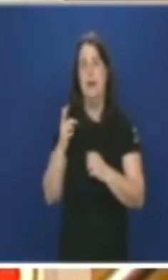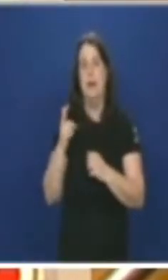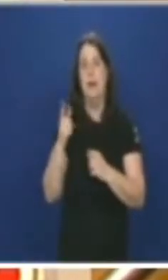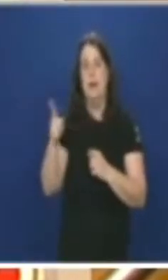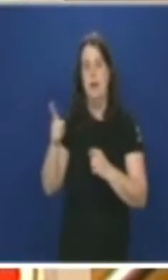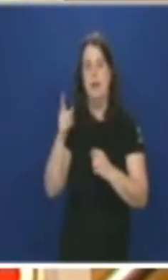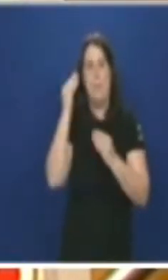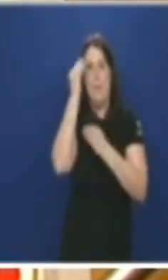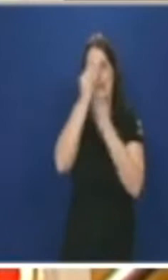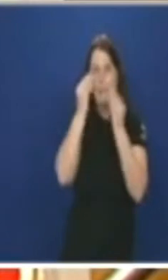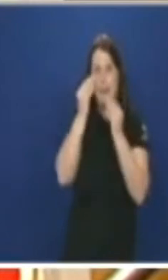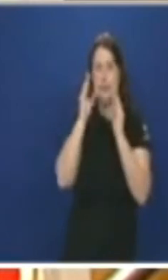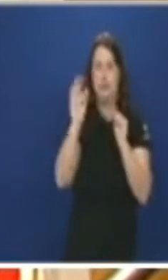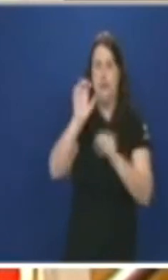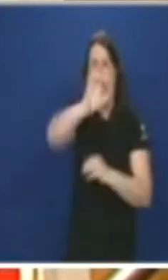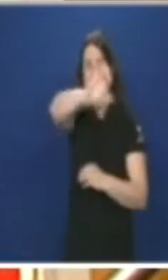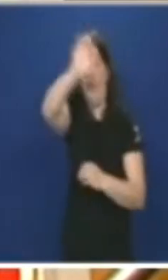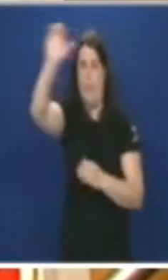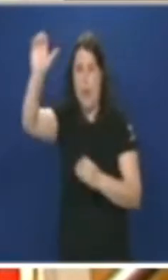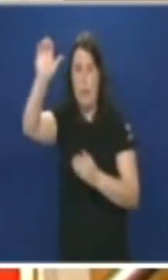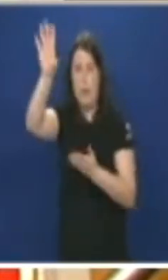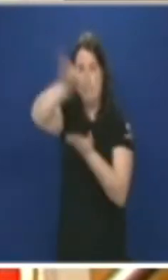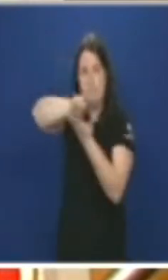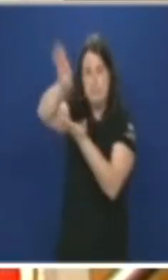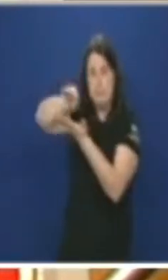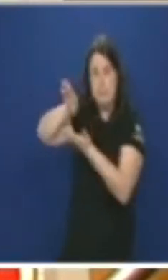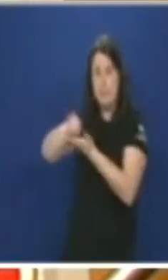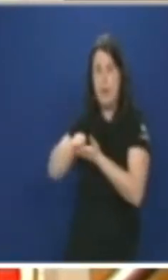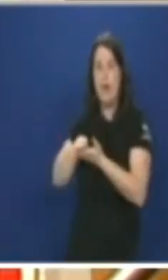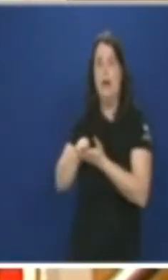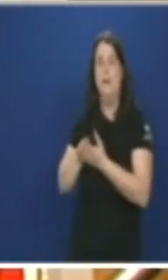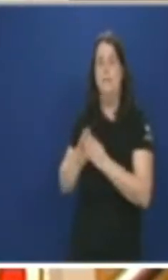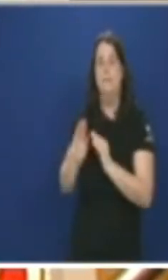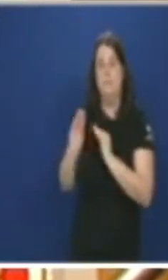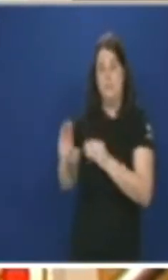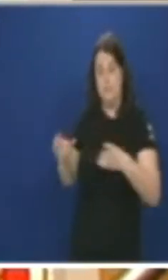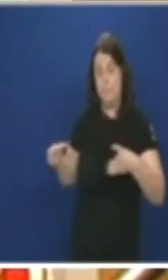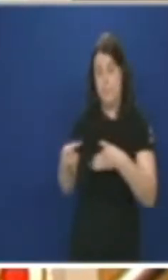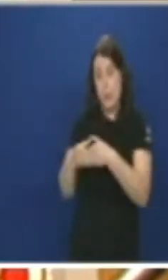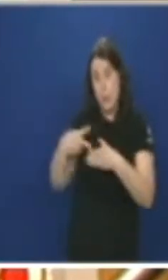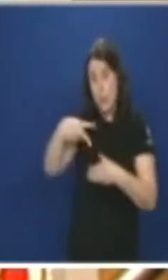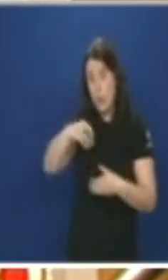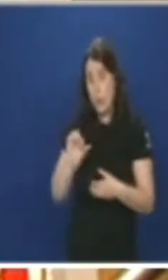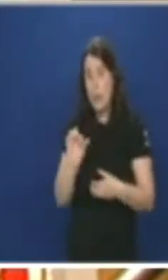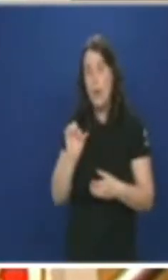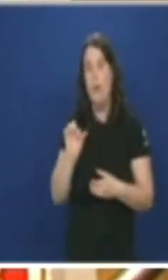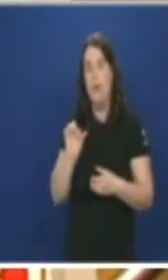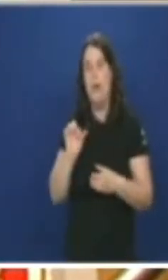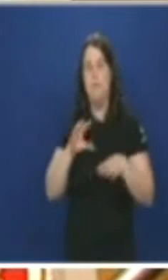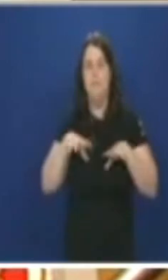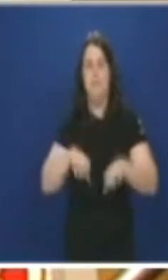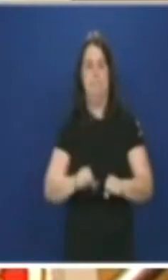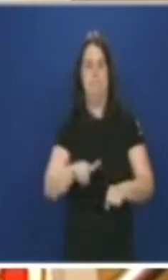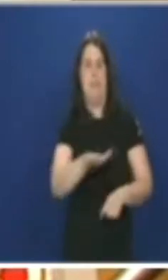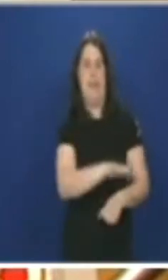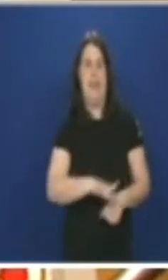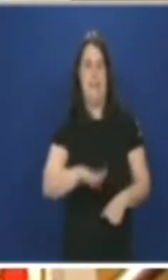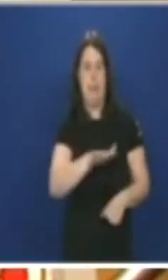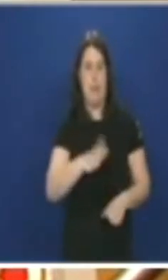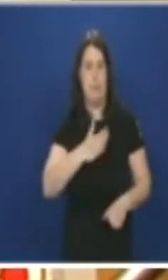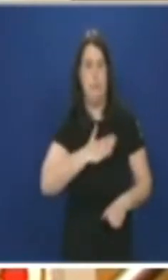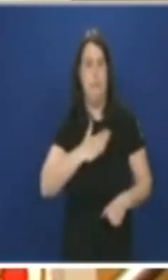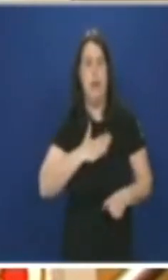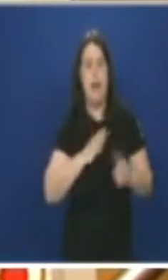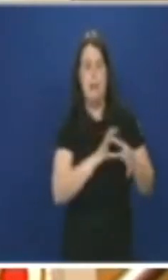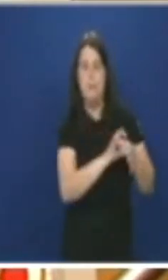de pensamento europeas, son capaces, porén, de reservar un espazo para a gran tarefa